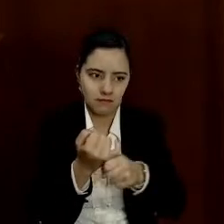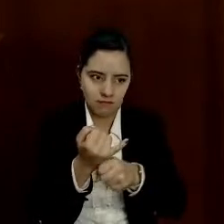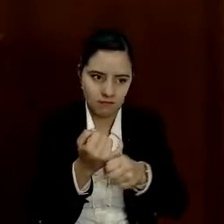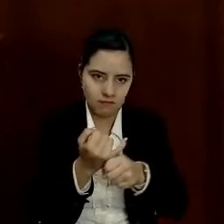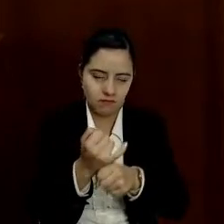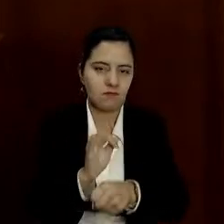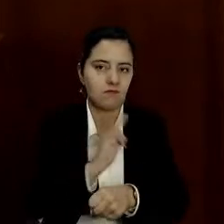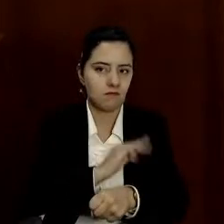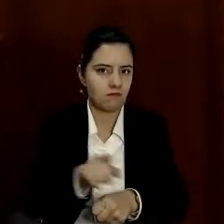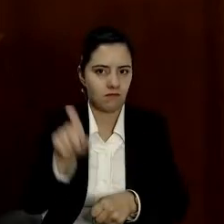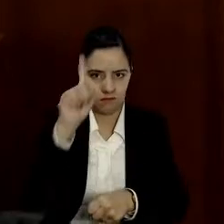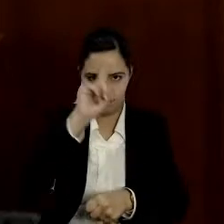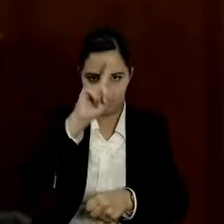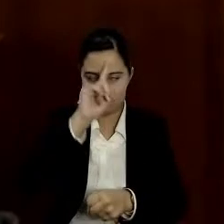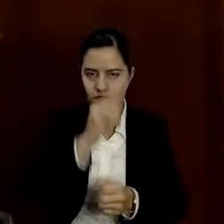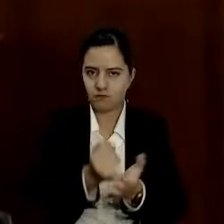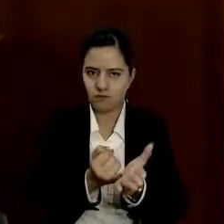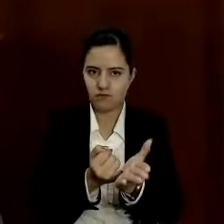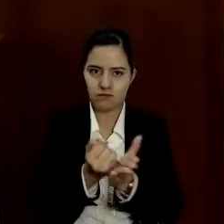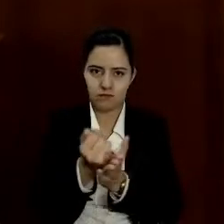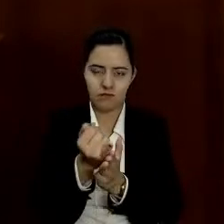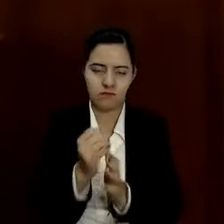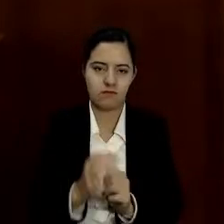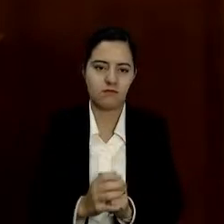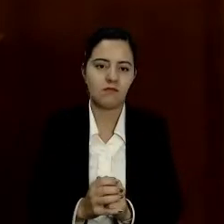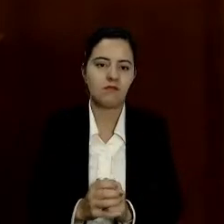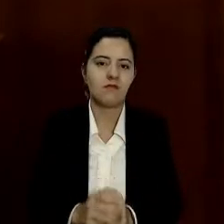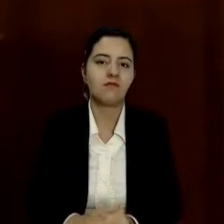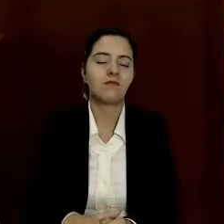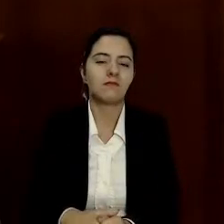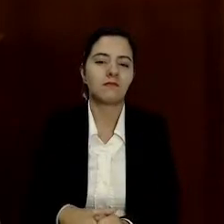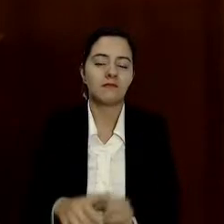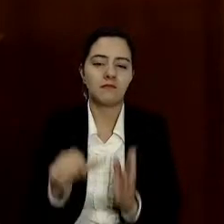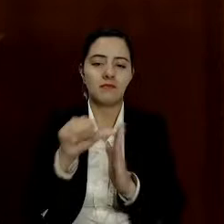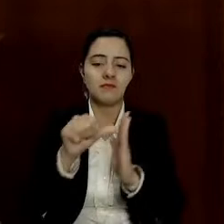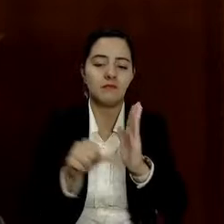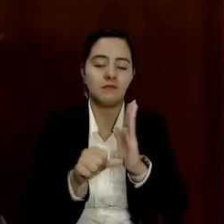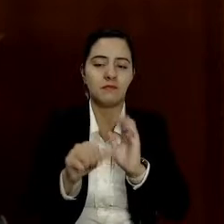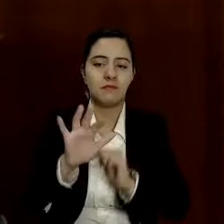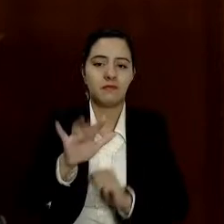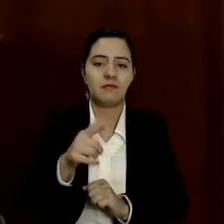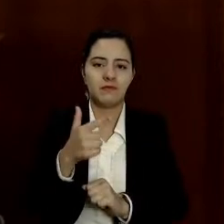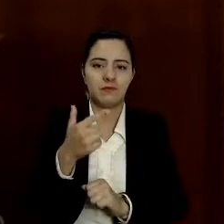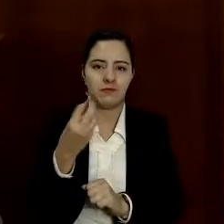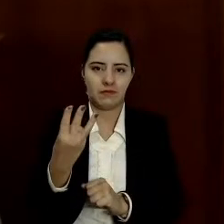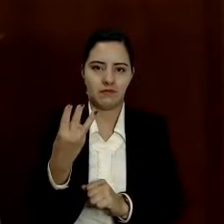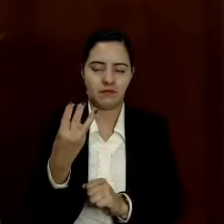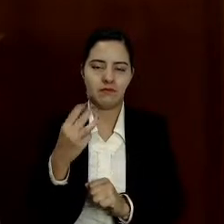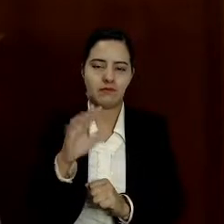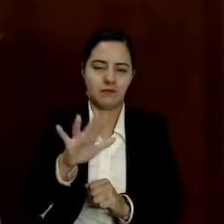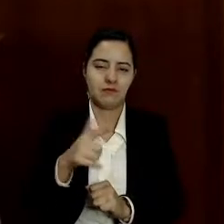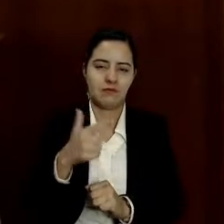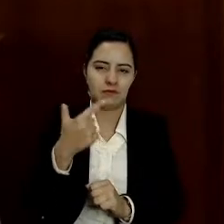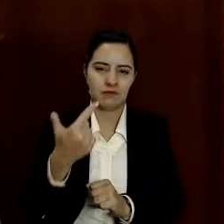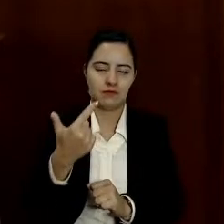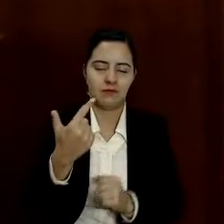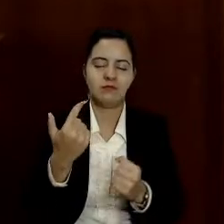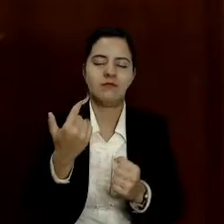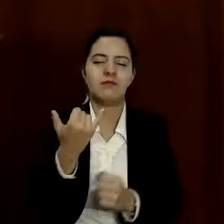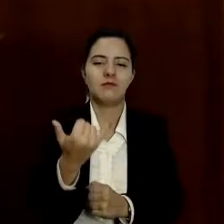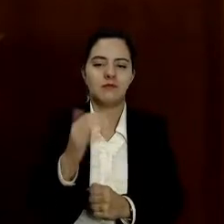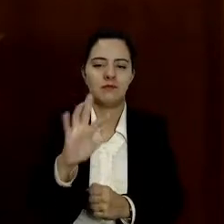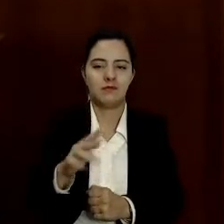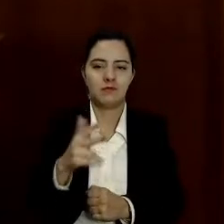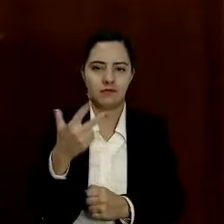las recomendaciones respectivos en términos de los artículos 53, 57 y 58 de